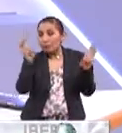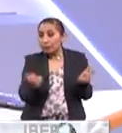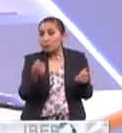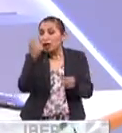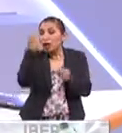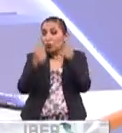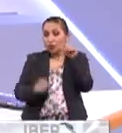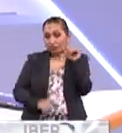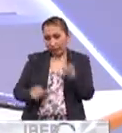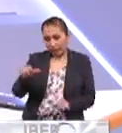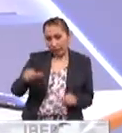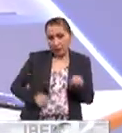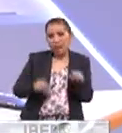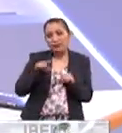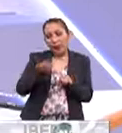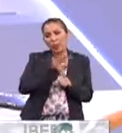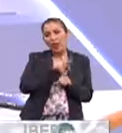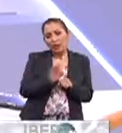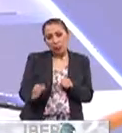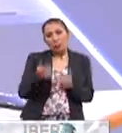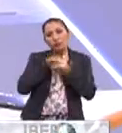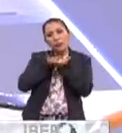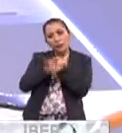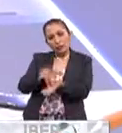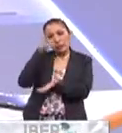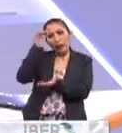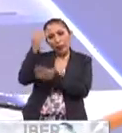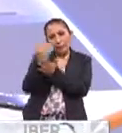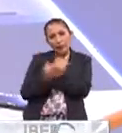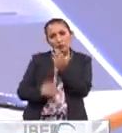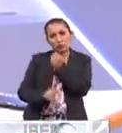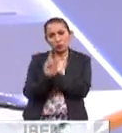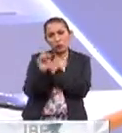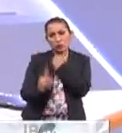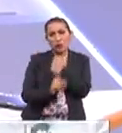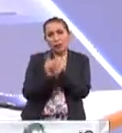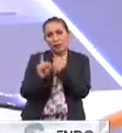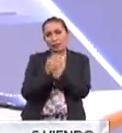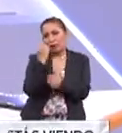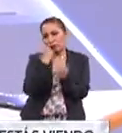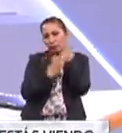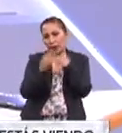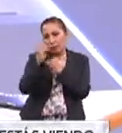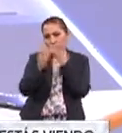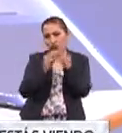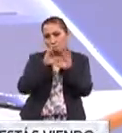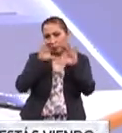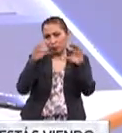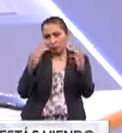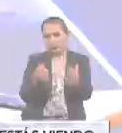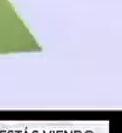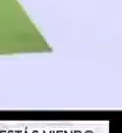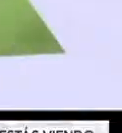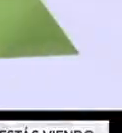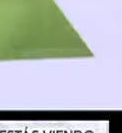sobre algunas acciones con las que podemos contribuir a disminuir los problemas de la alimentación mundial.